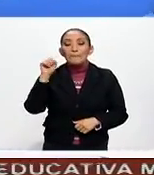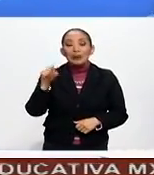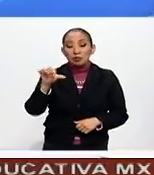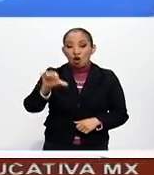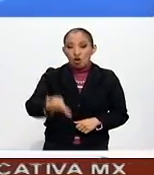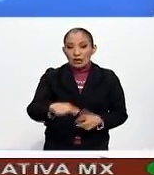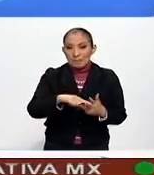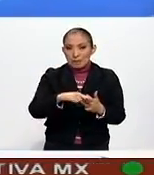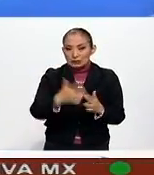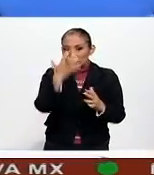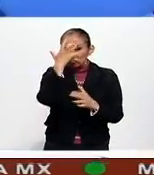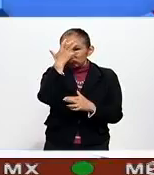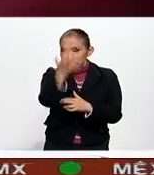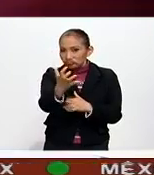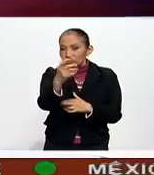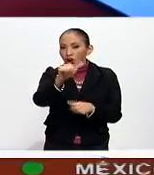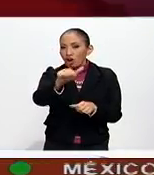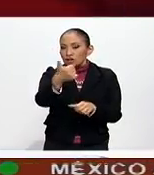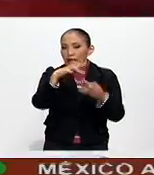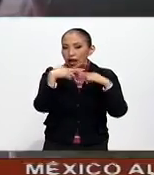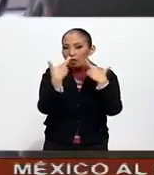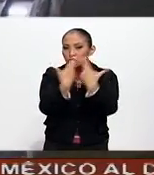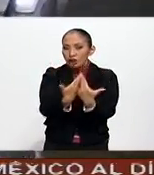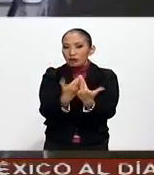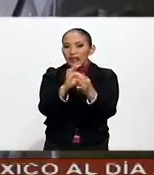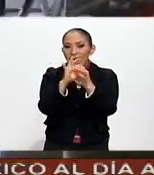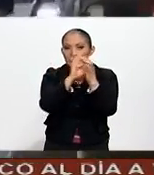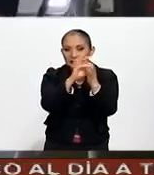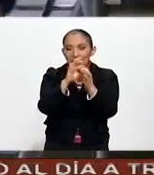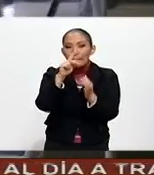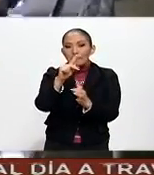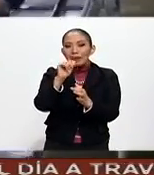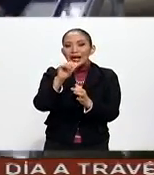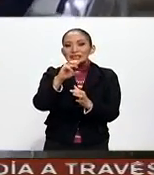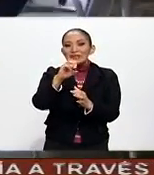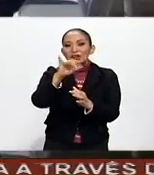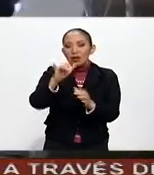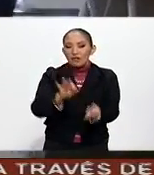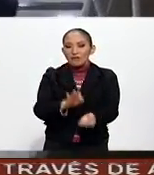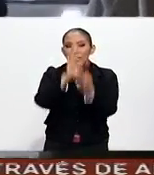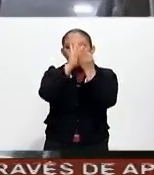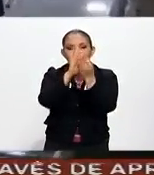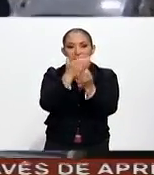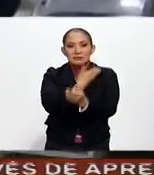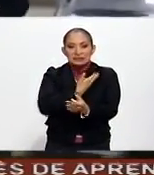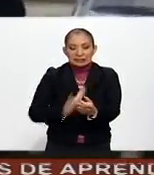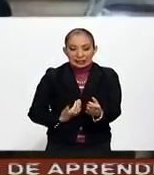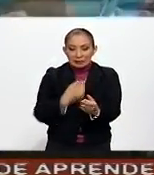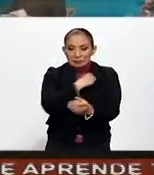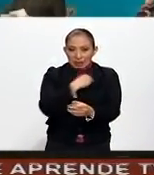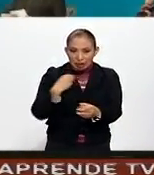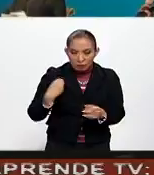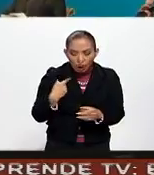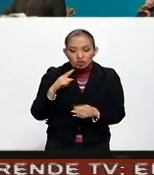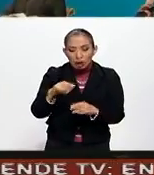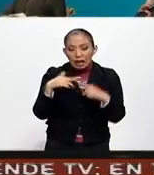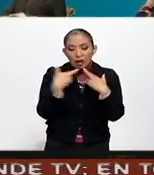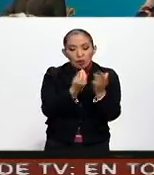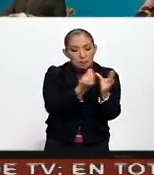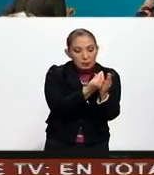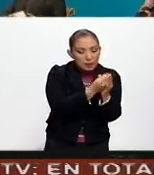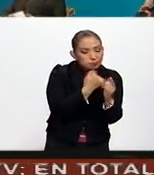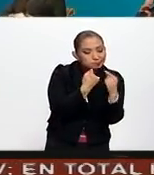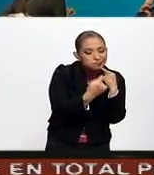Precisamente hoy inicia formalmente la 11ª cumbre de la Alianza del Pacífico. Ante los jefes de Estado que la integran sostendrán una reunión